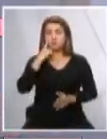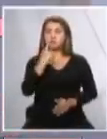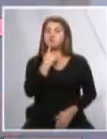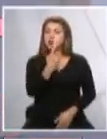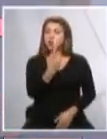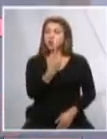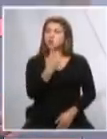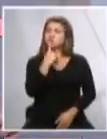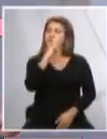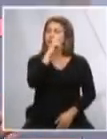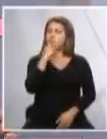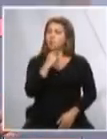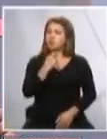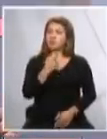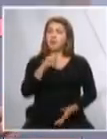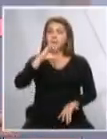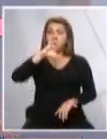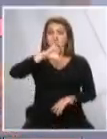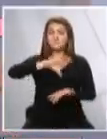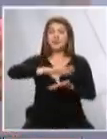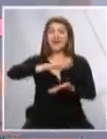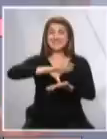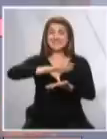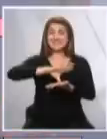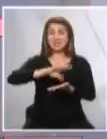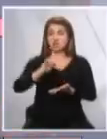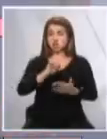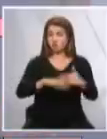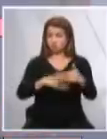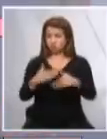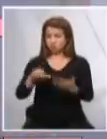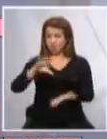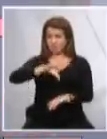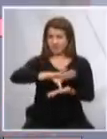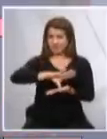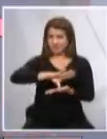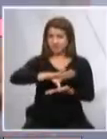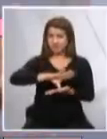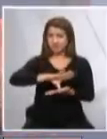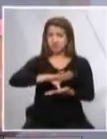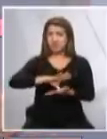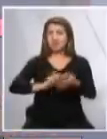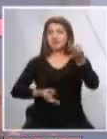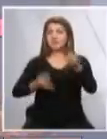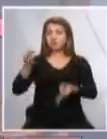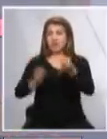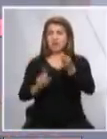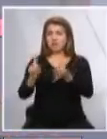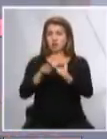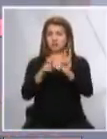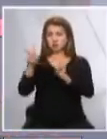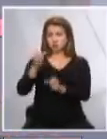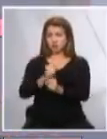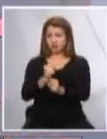pregunta que me hago es, ¿está el país, no está funcionando el país? ¿Tribunales no está haciendo su